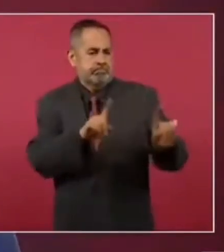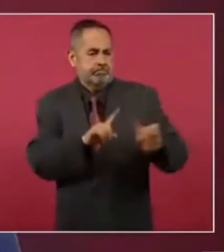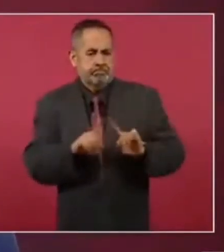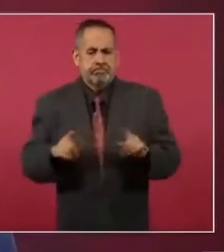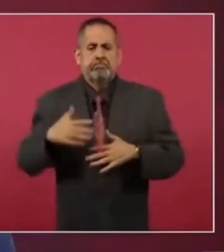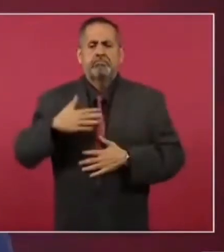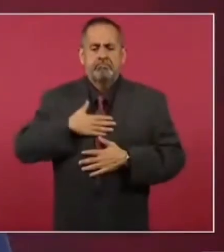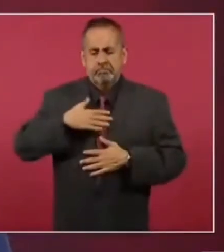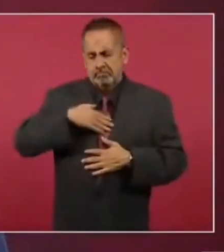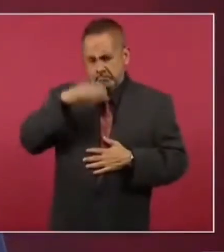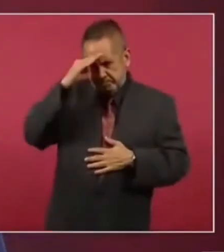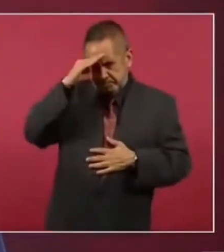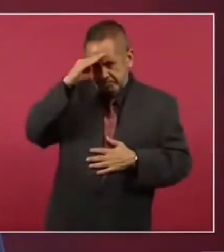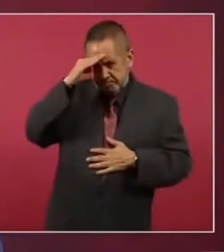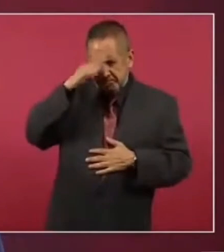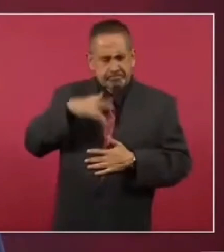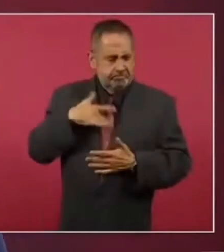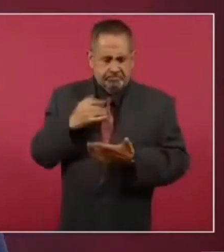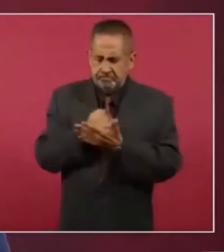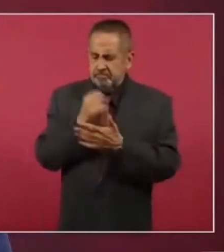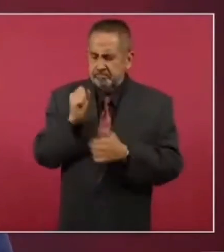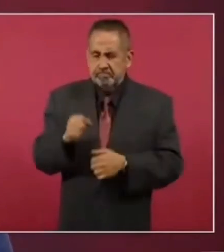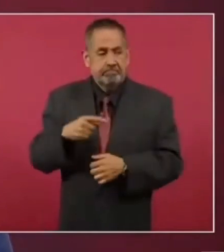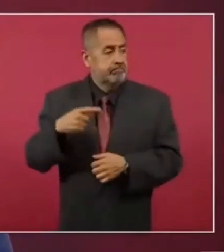sostengo que el Poder Judicial